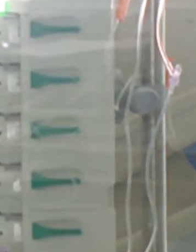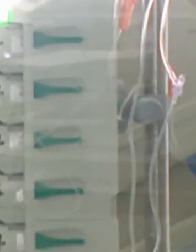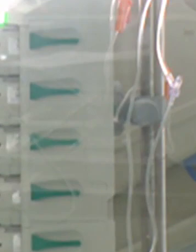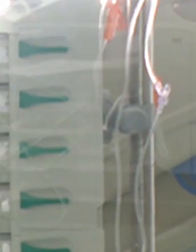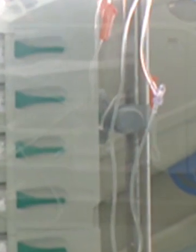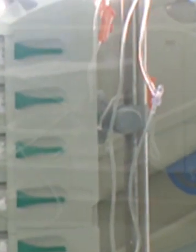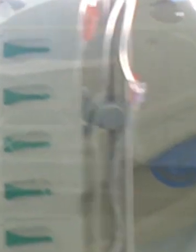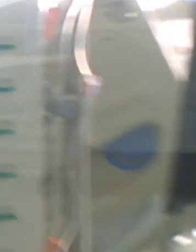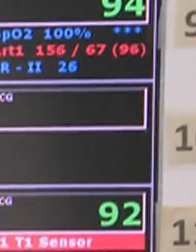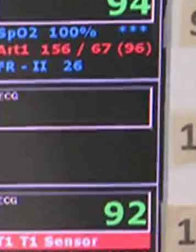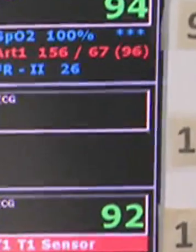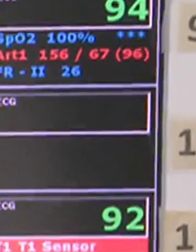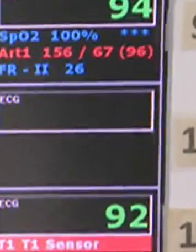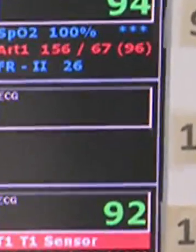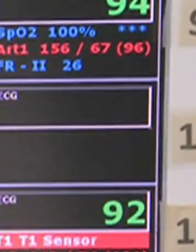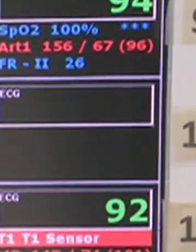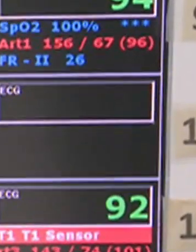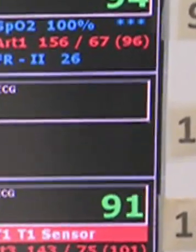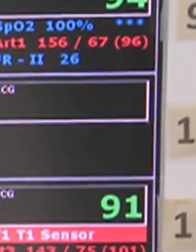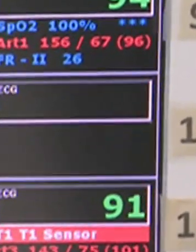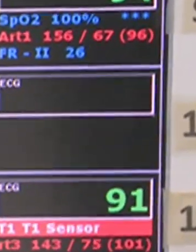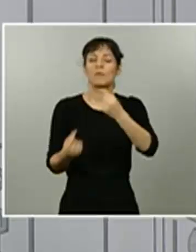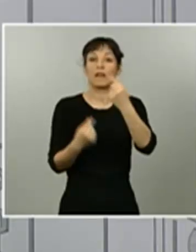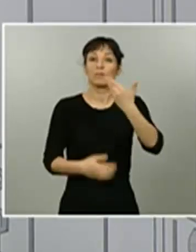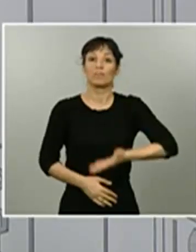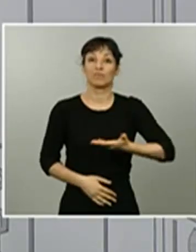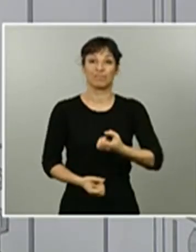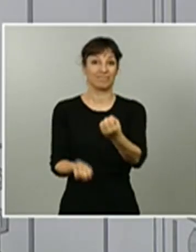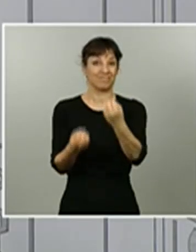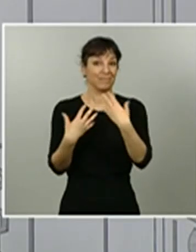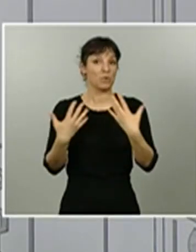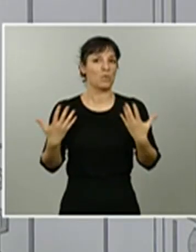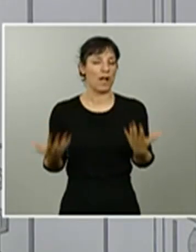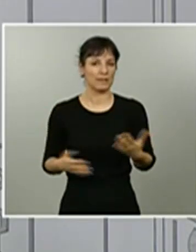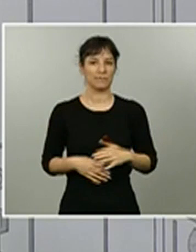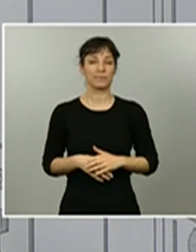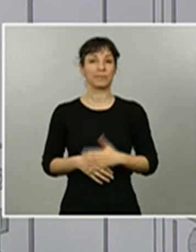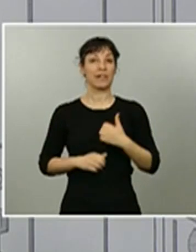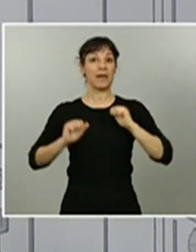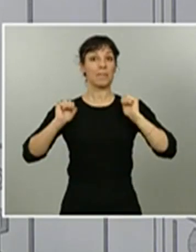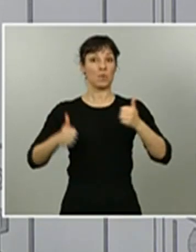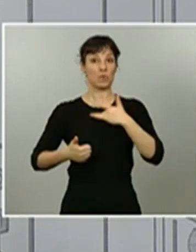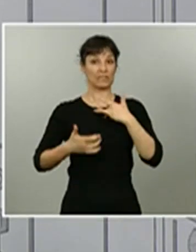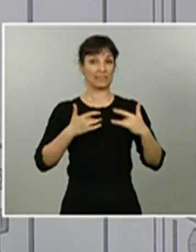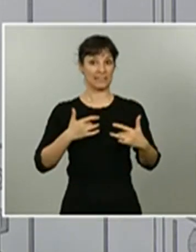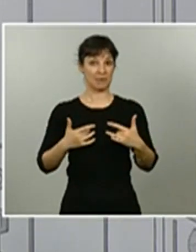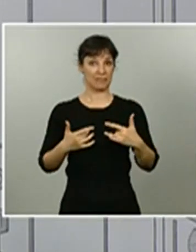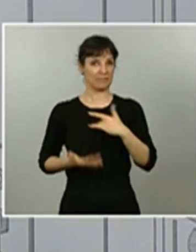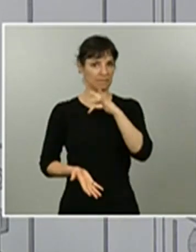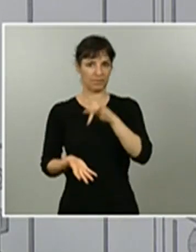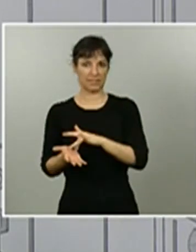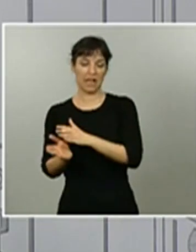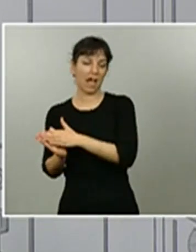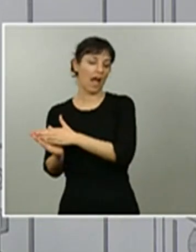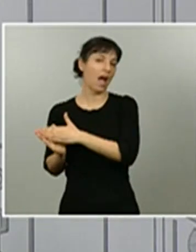trabajo y con ello se desvían los esfuerzos en la lucha contra el coronavirus. Entre la fecha de inicio de síntomas y la fecha de diagnóstico la hemos reducido